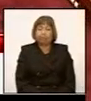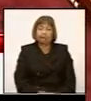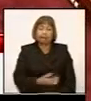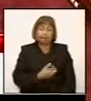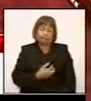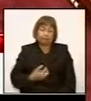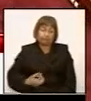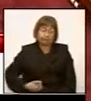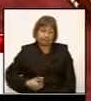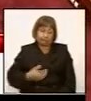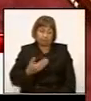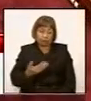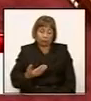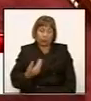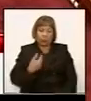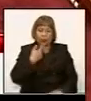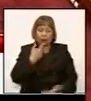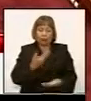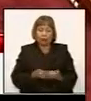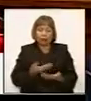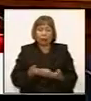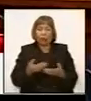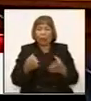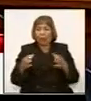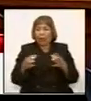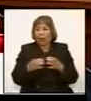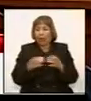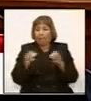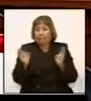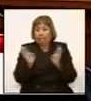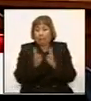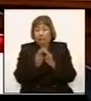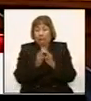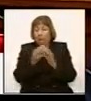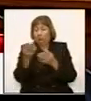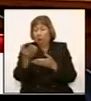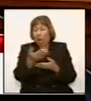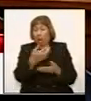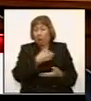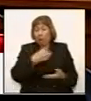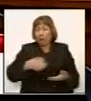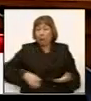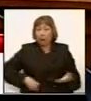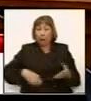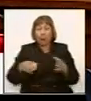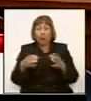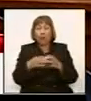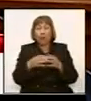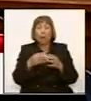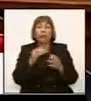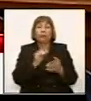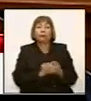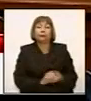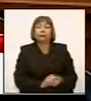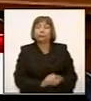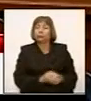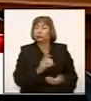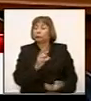Presidente, hemos estado en alguna coordinación con el presidente también de la Comisión